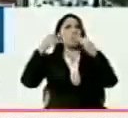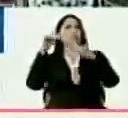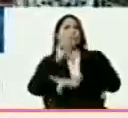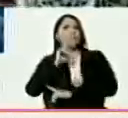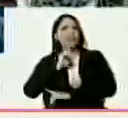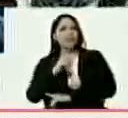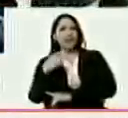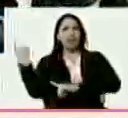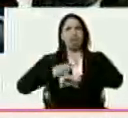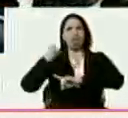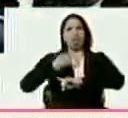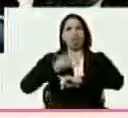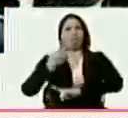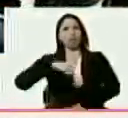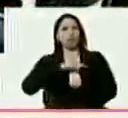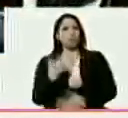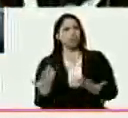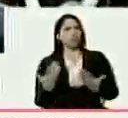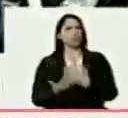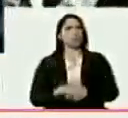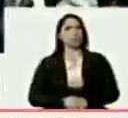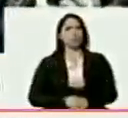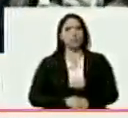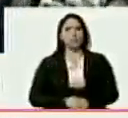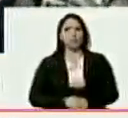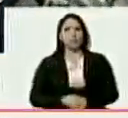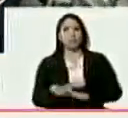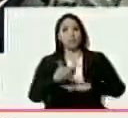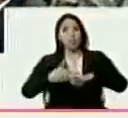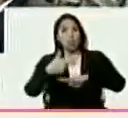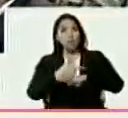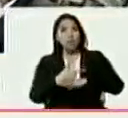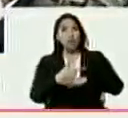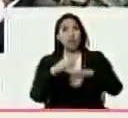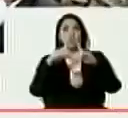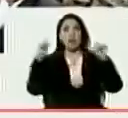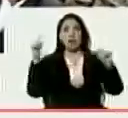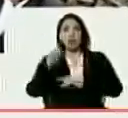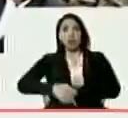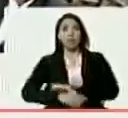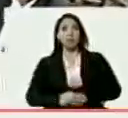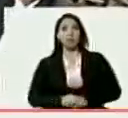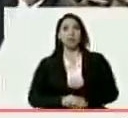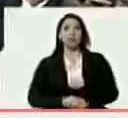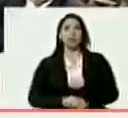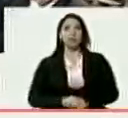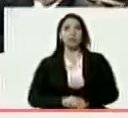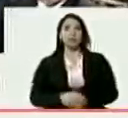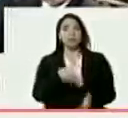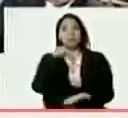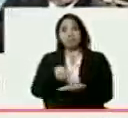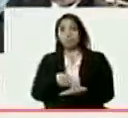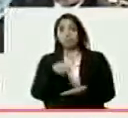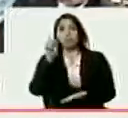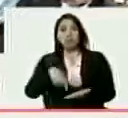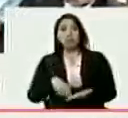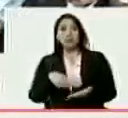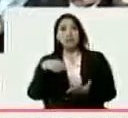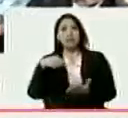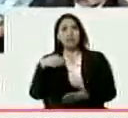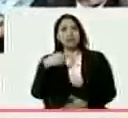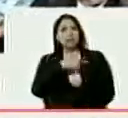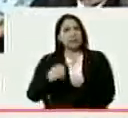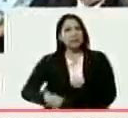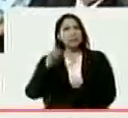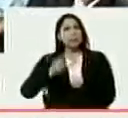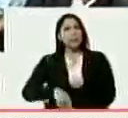lo han acusado. Al gobierno nicaragüense. A Irán, a China, China lo viven